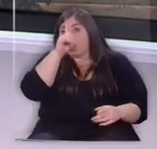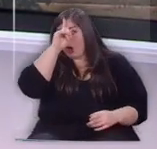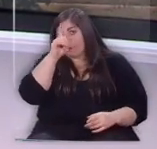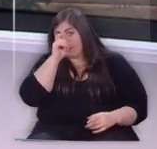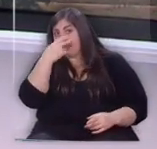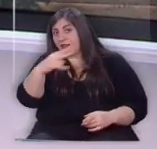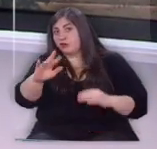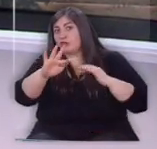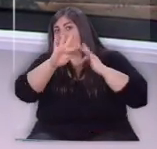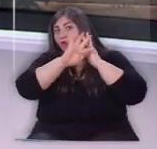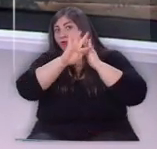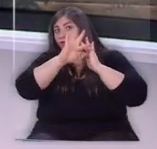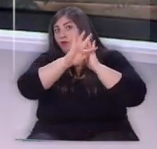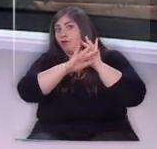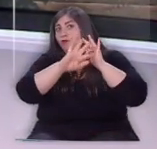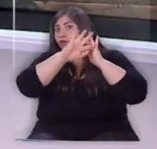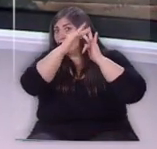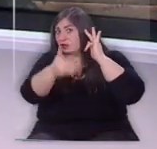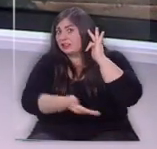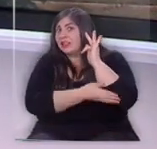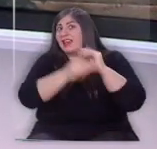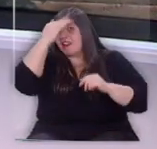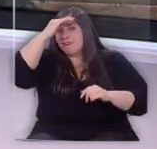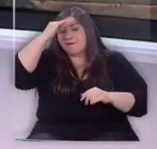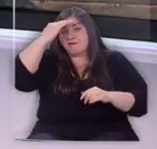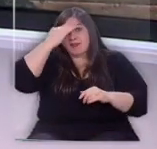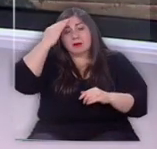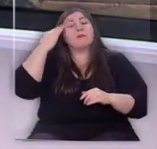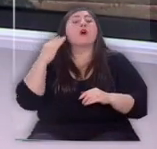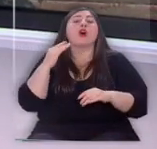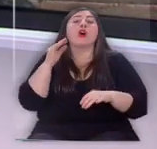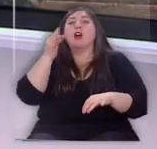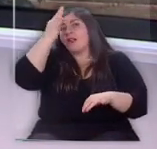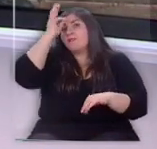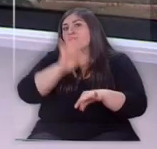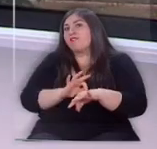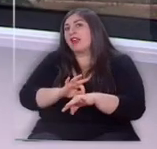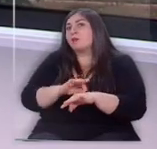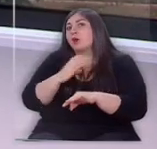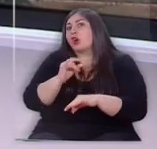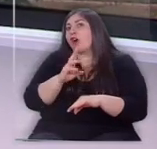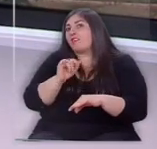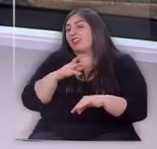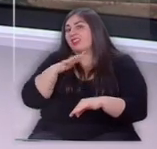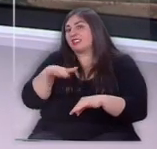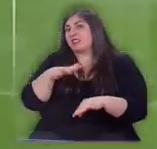su fundación para los enfermos del COVID-19 en Costa de Marfil.